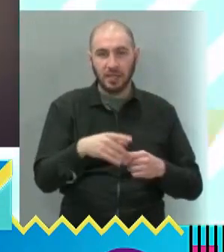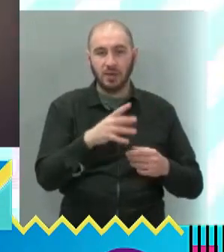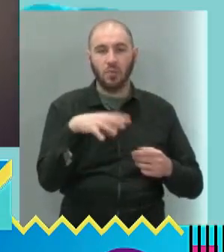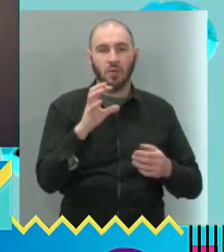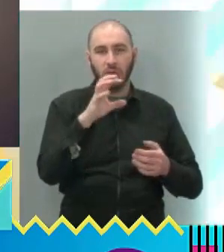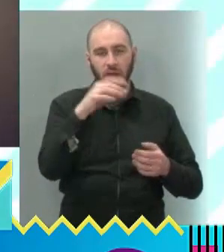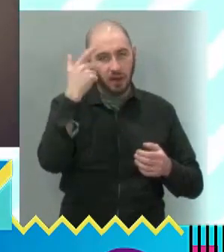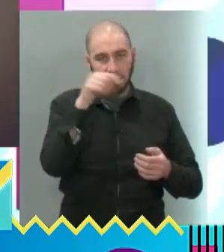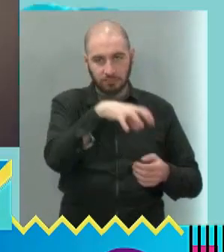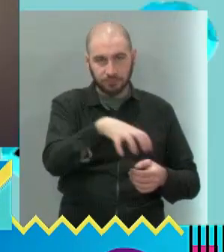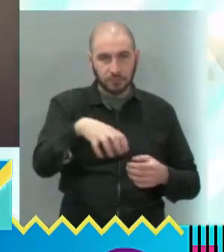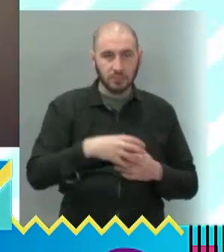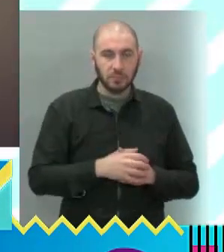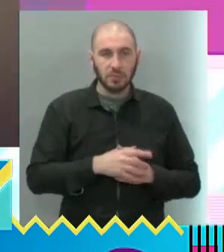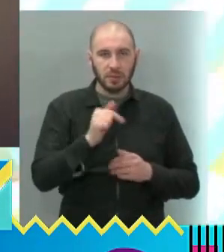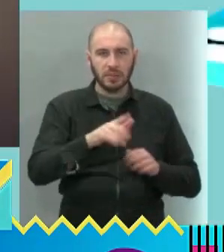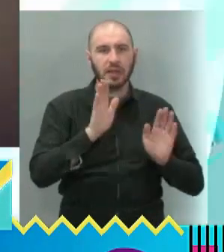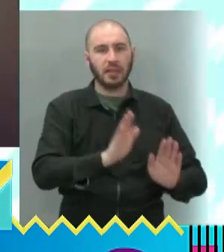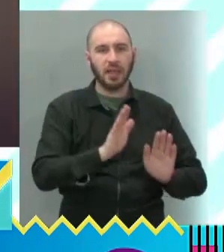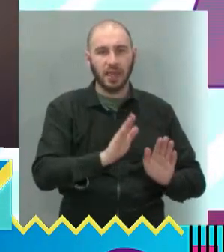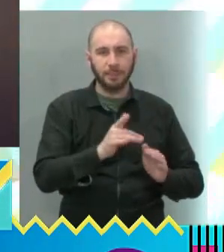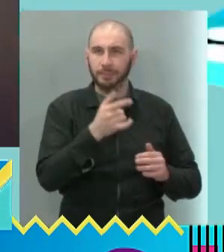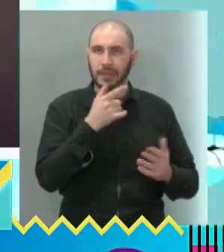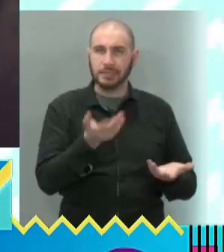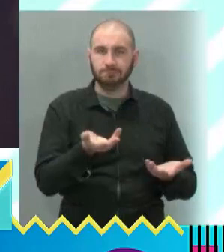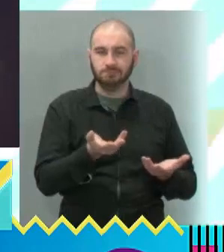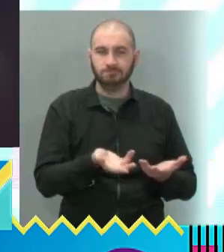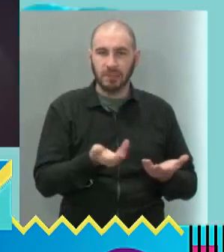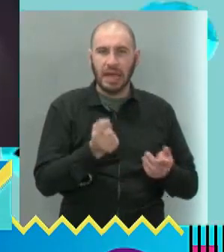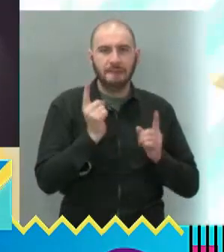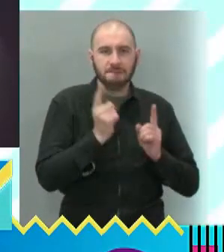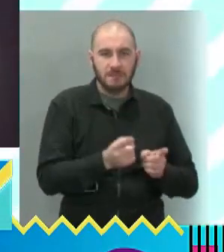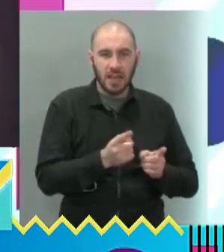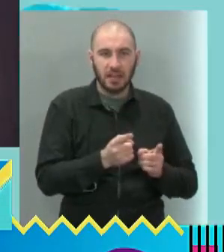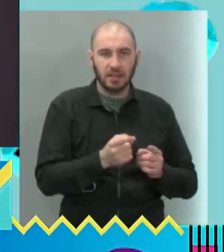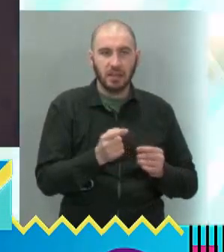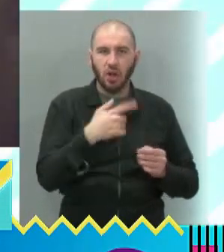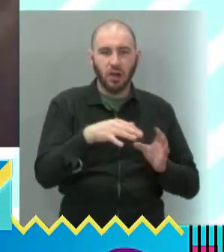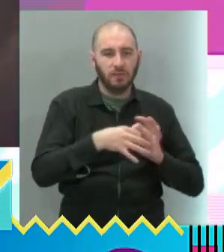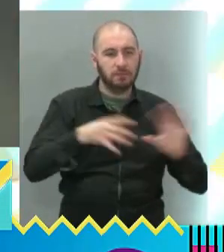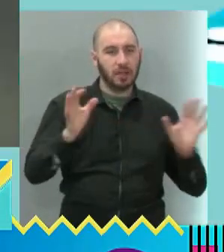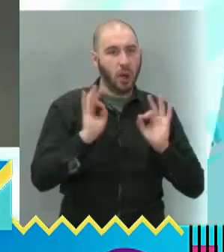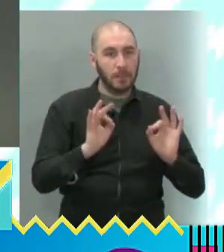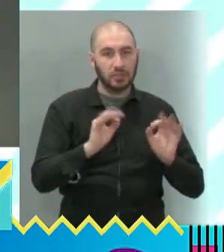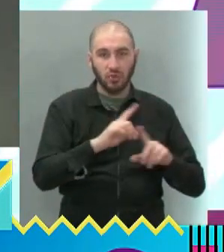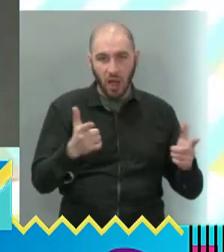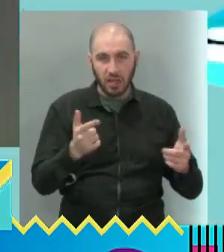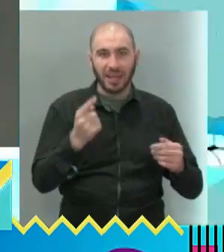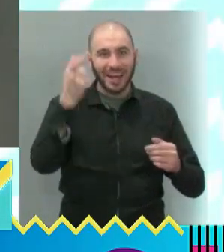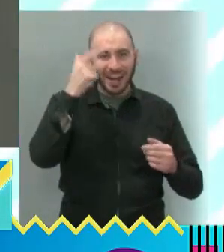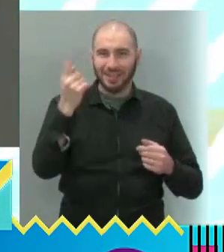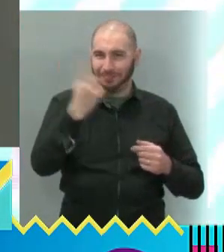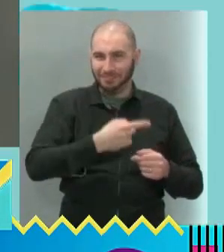imperio todavía mantienen una suerte de fidelidad o no han roto definitivamente con la